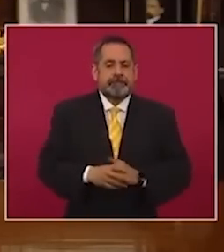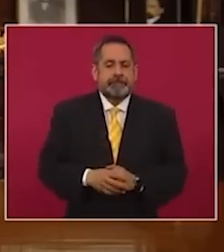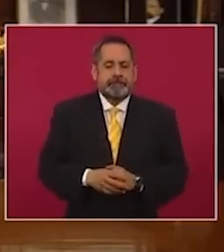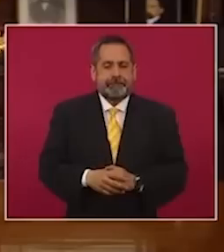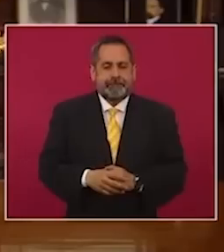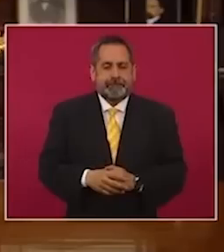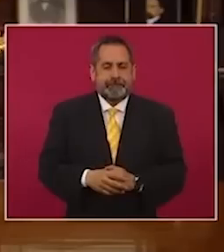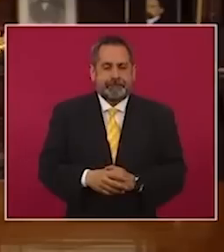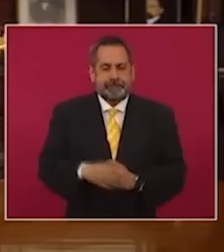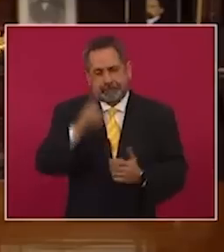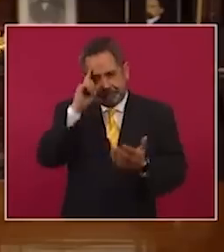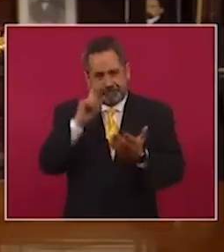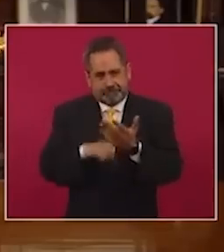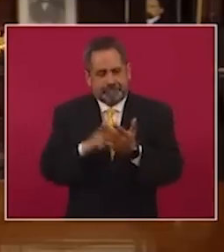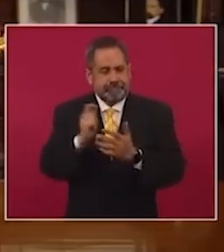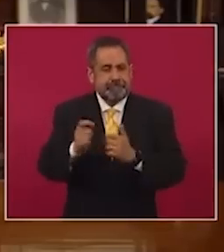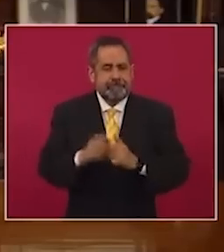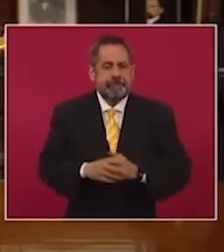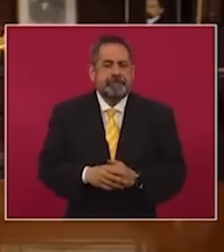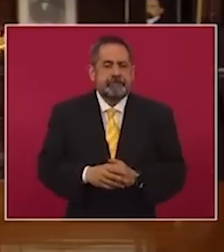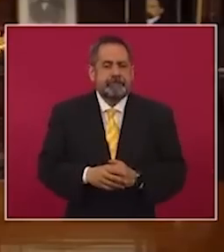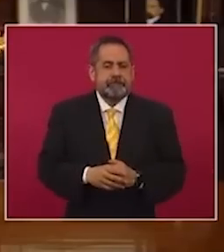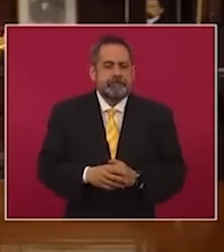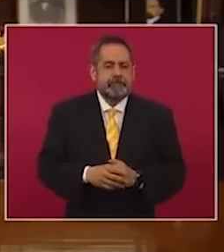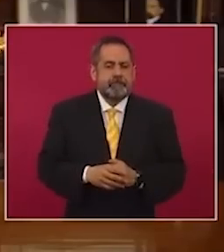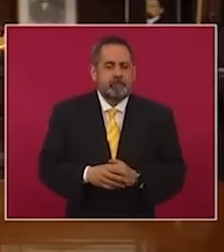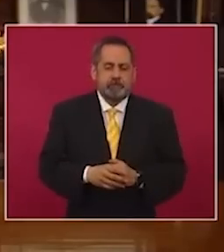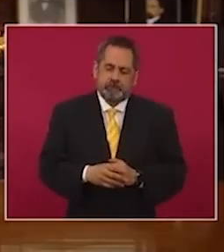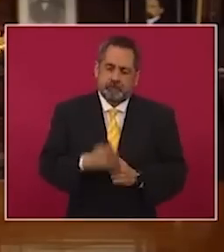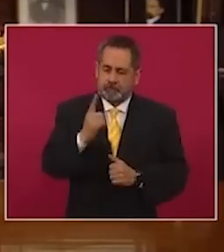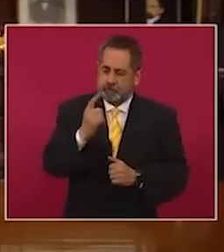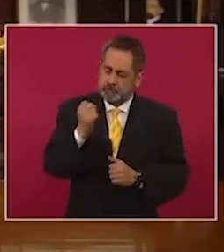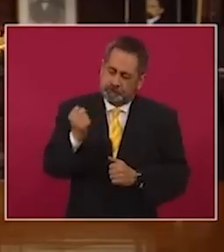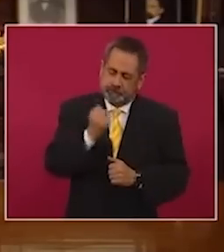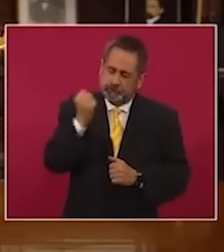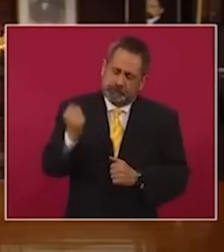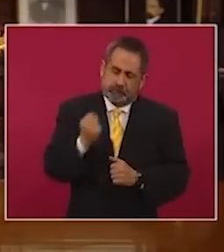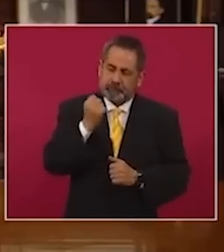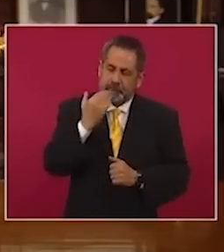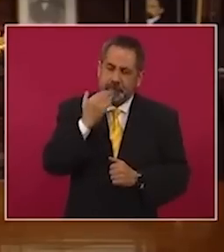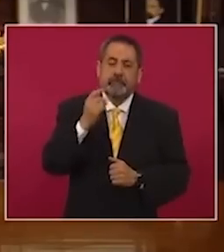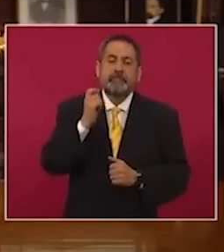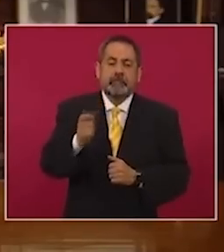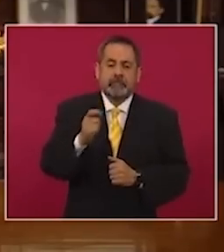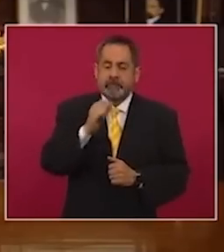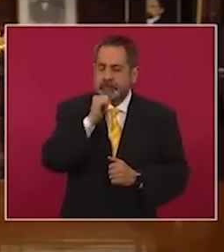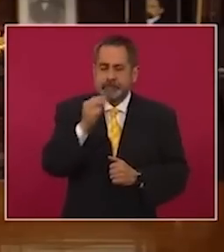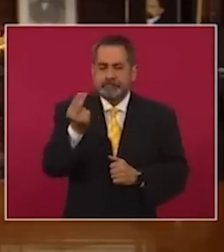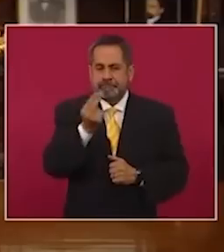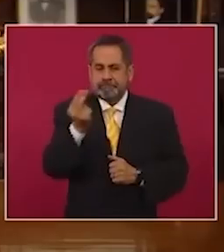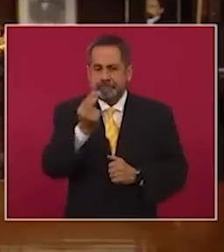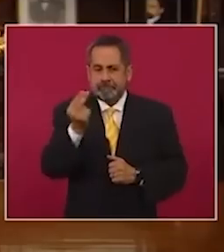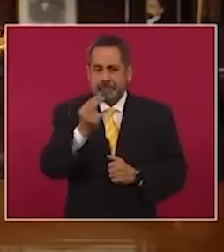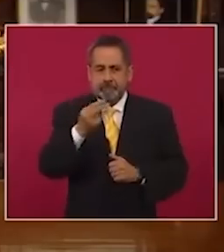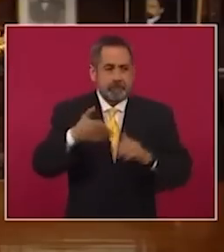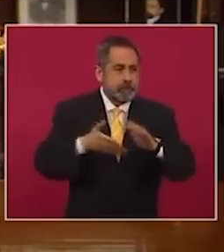creo que afortunadamente no vamos a necesitar